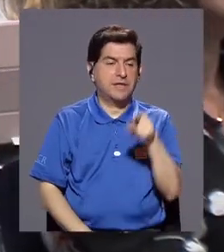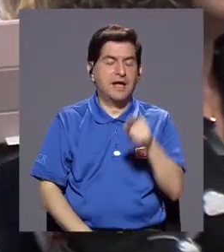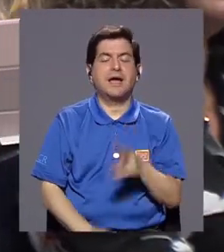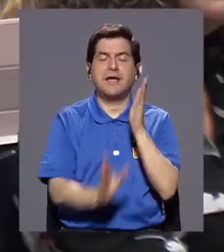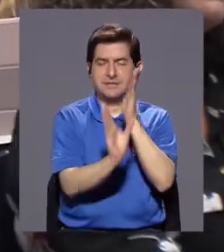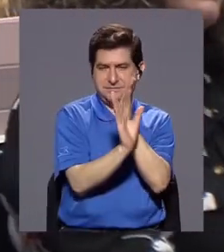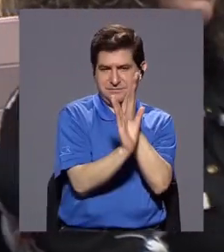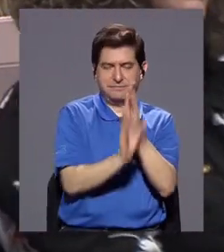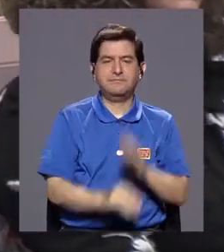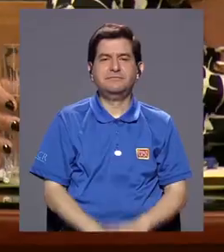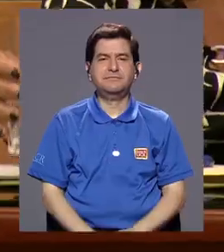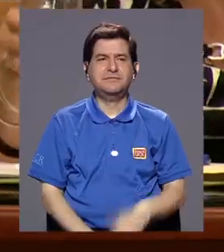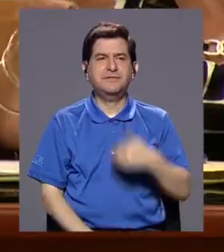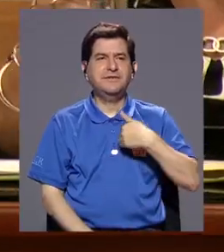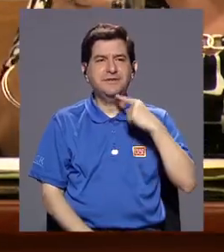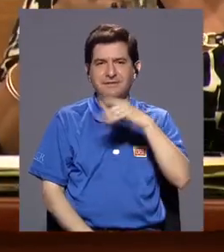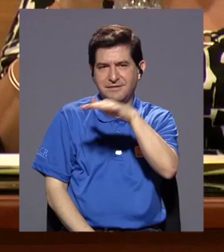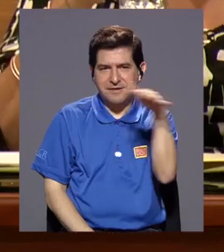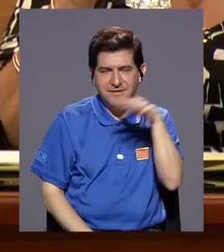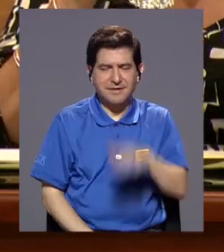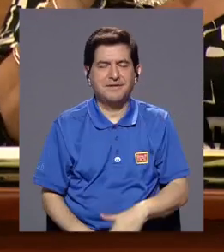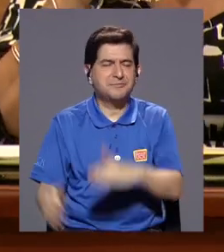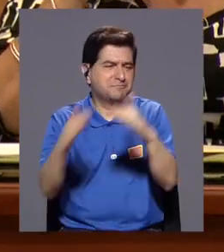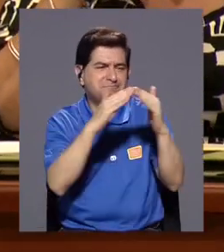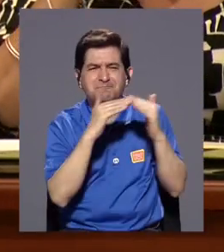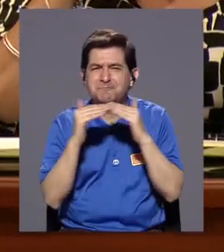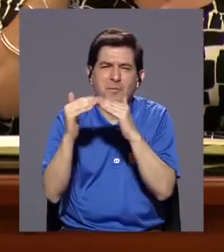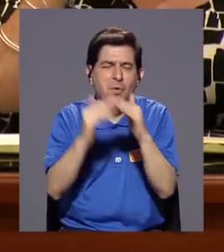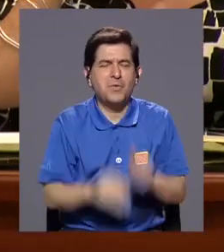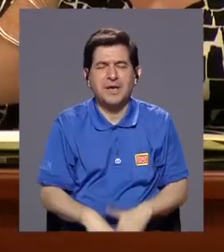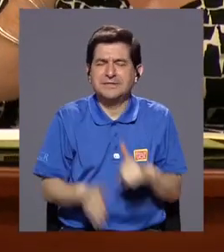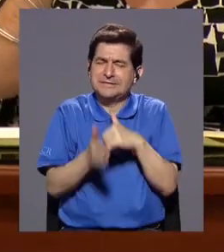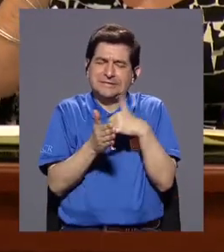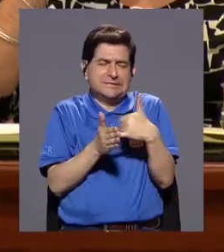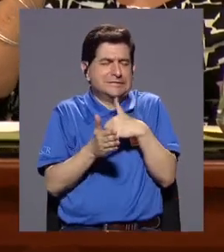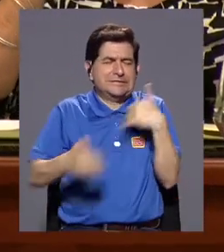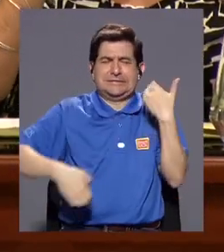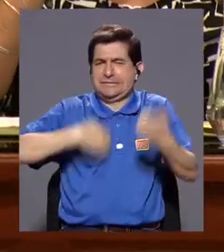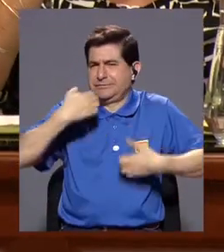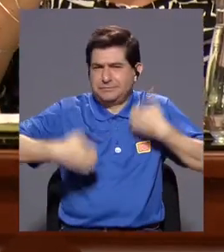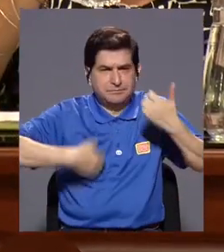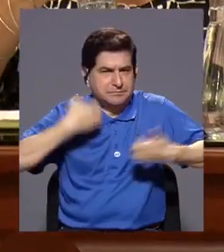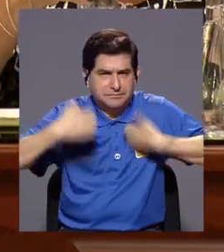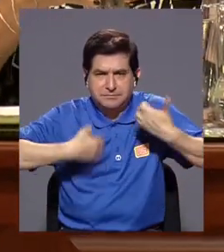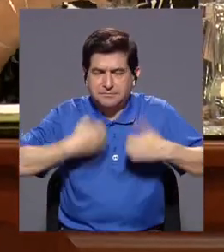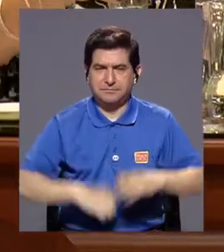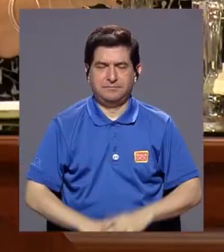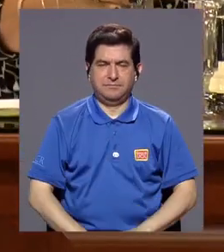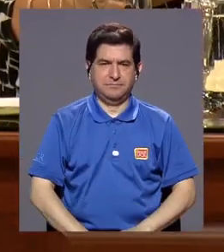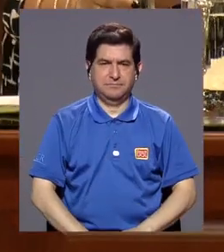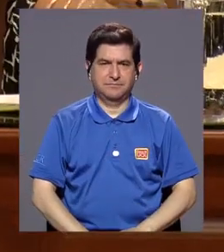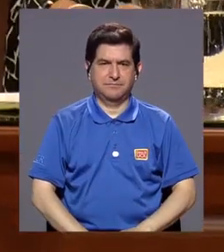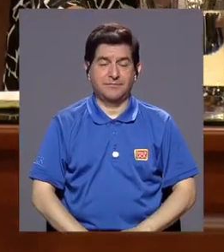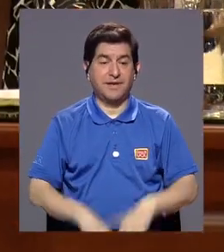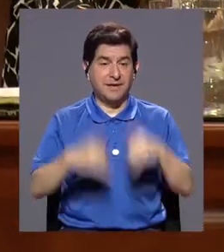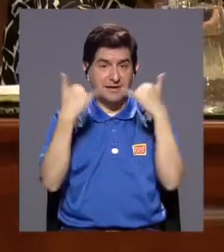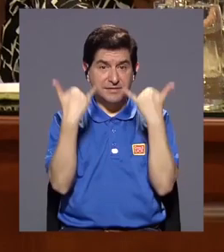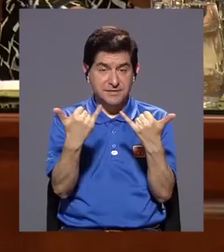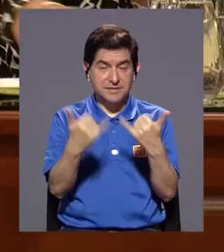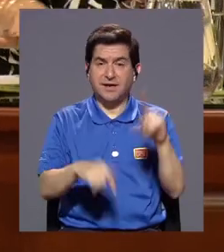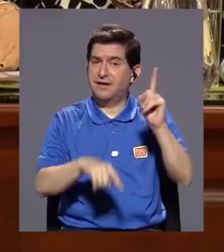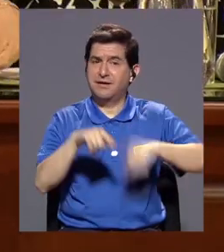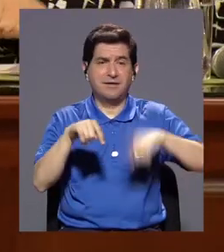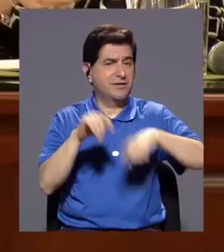psicológicas. Tenemos una realidad con una población con vulnerabilidad emocional que ya esto no se